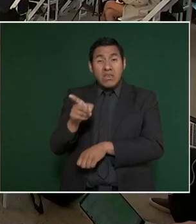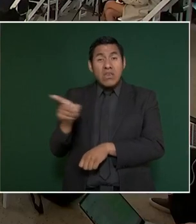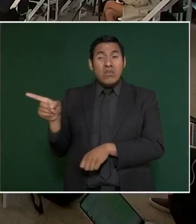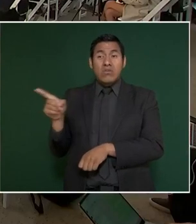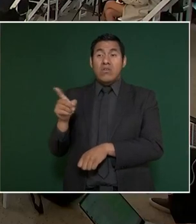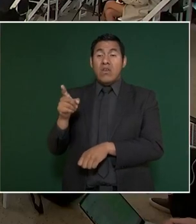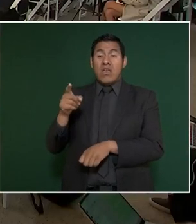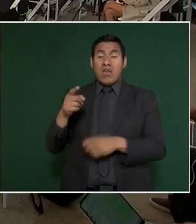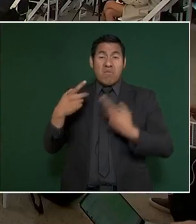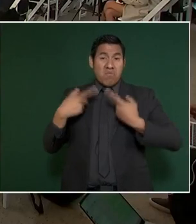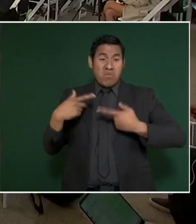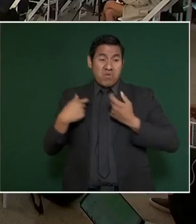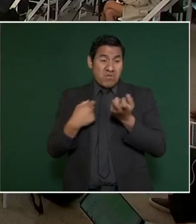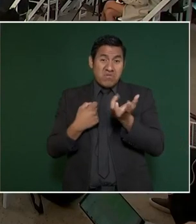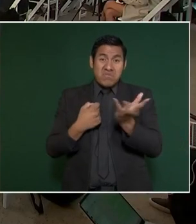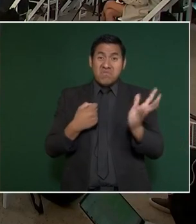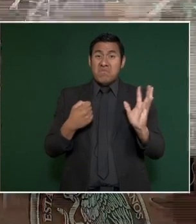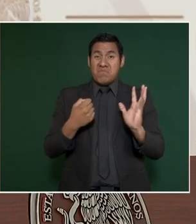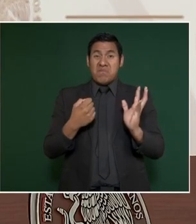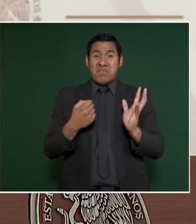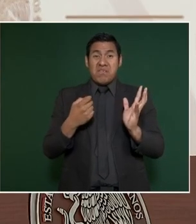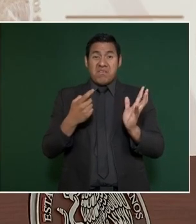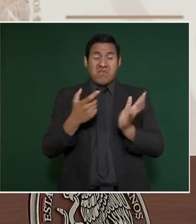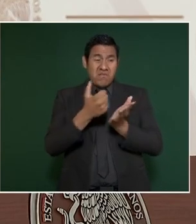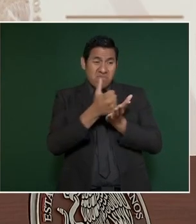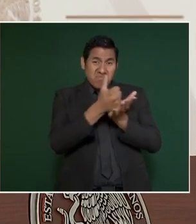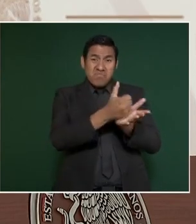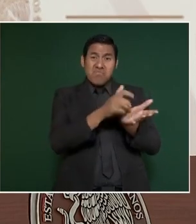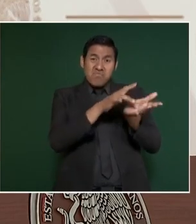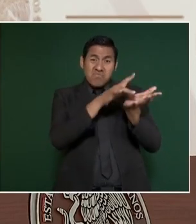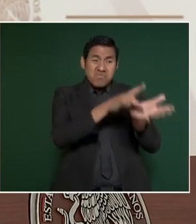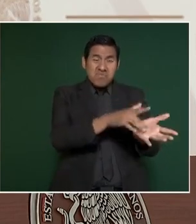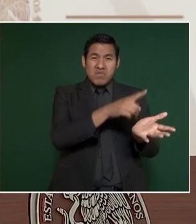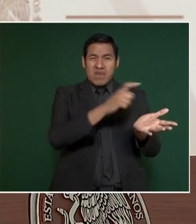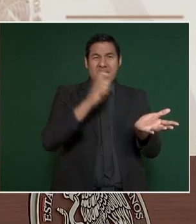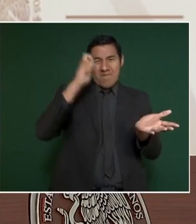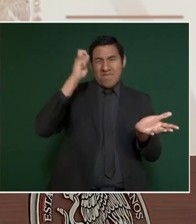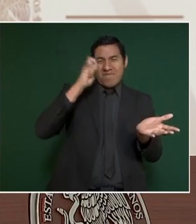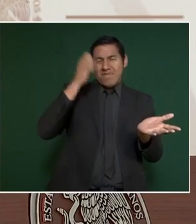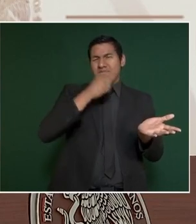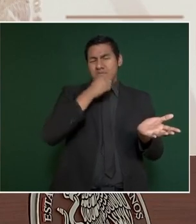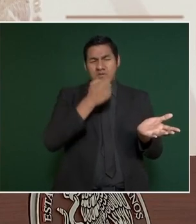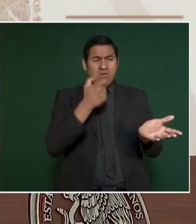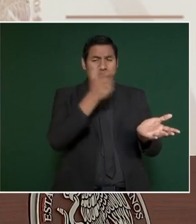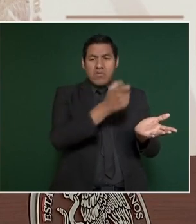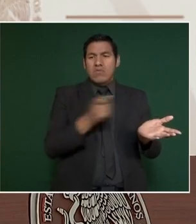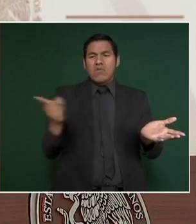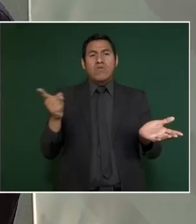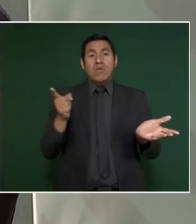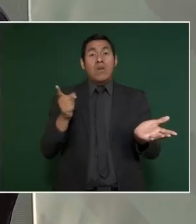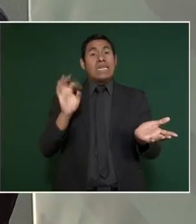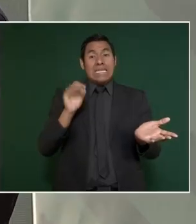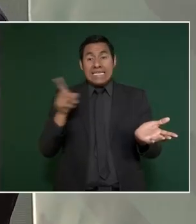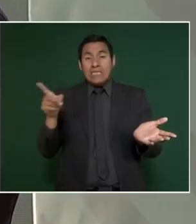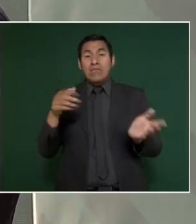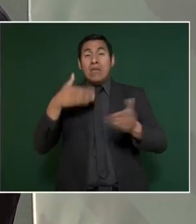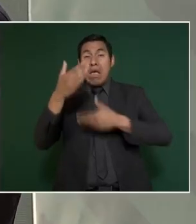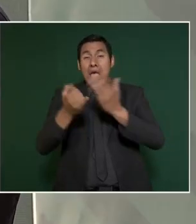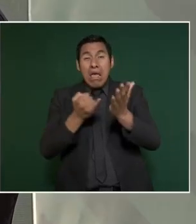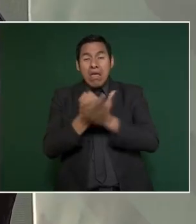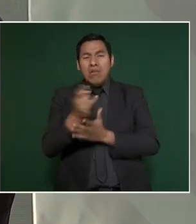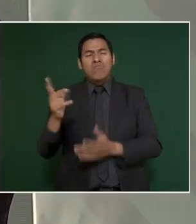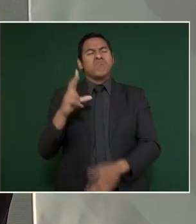dependiera no aprobarían que se entregaran estas pensiones y no estoy